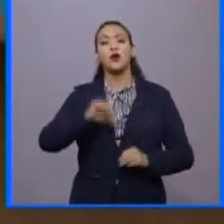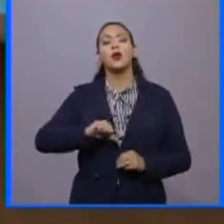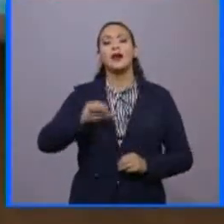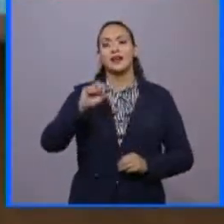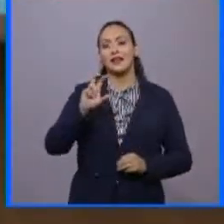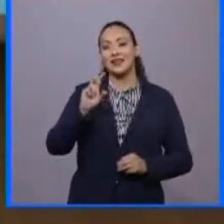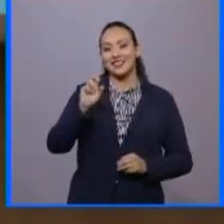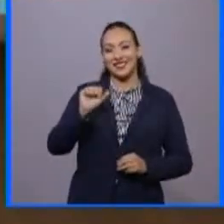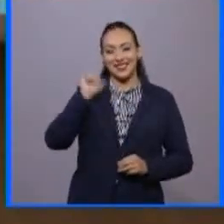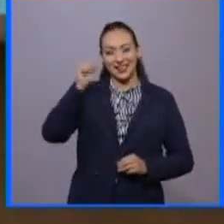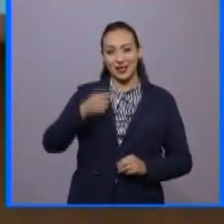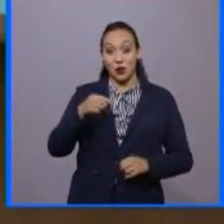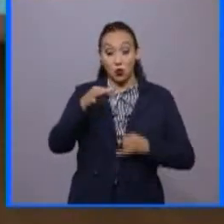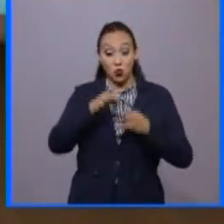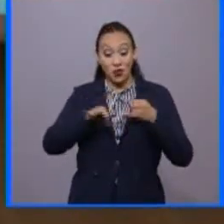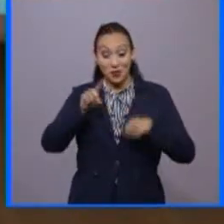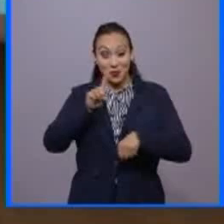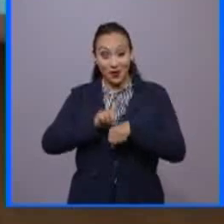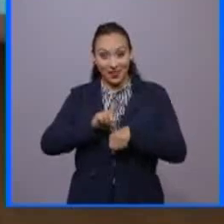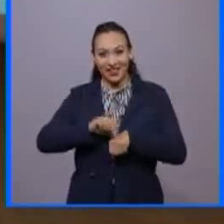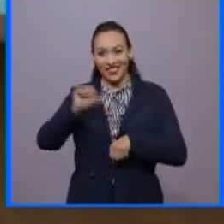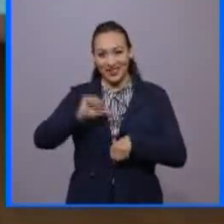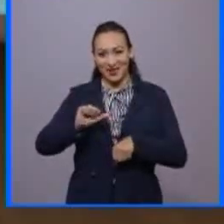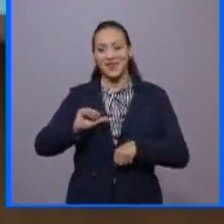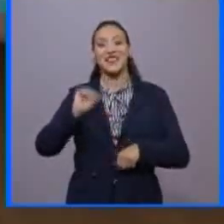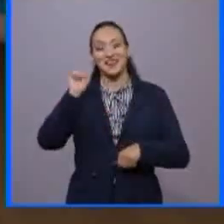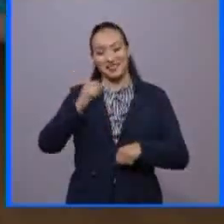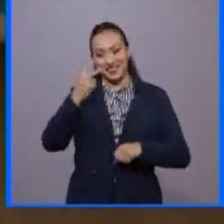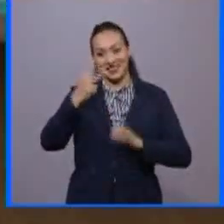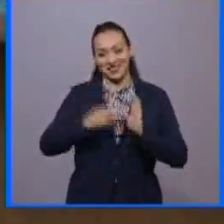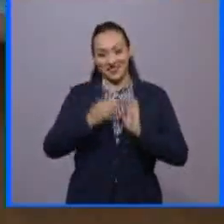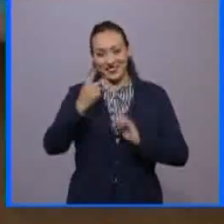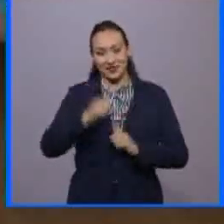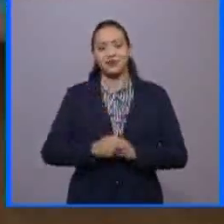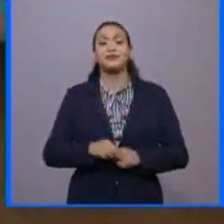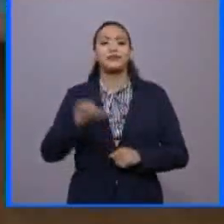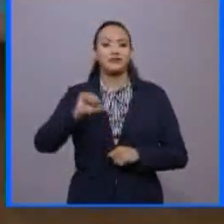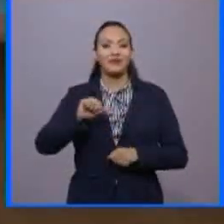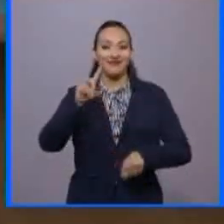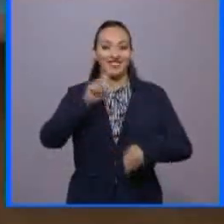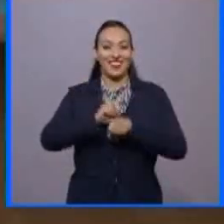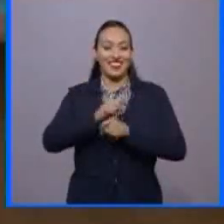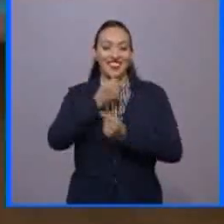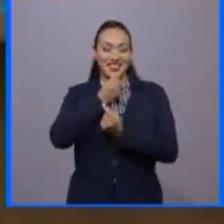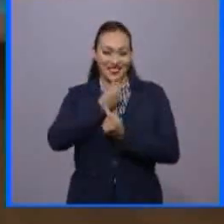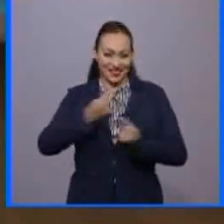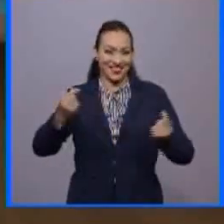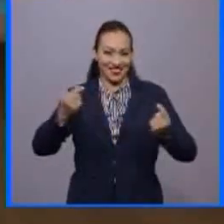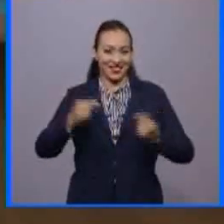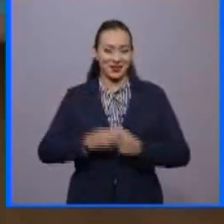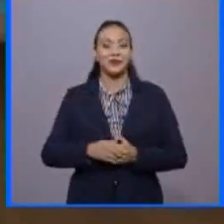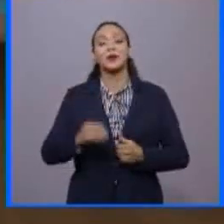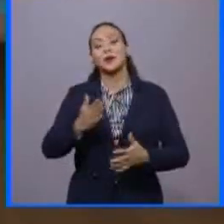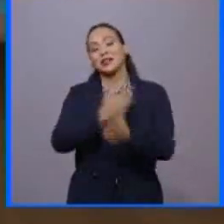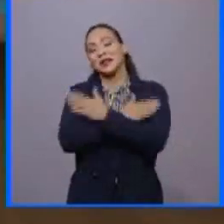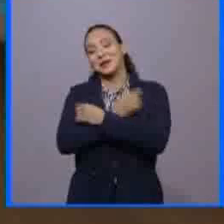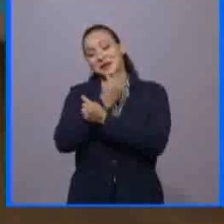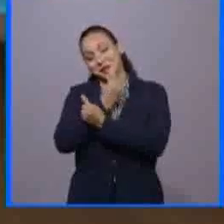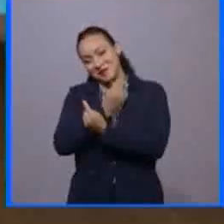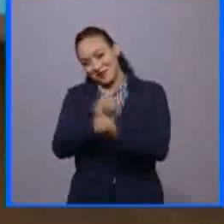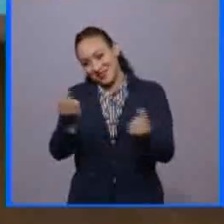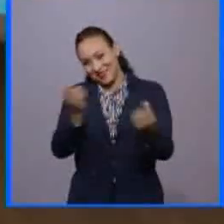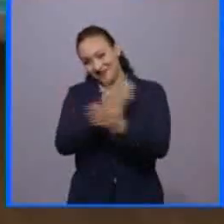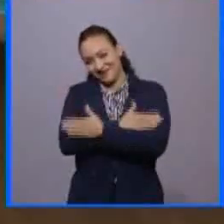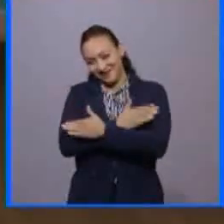abril, último día del cuarto mes de este 2025, conmemorando el Día de la Niña y el Niño. Un abrazo especial para todos